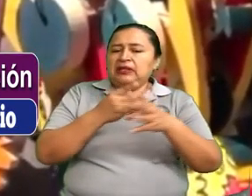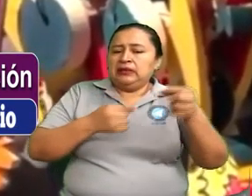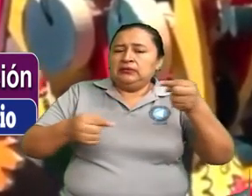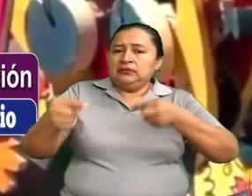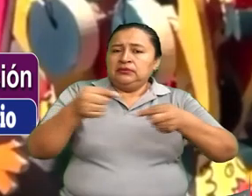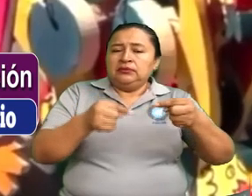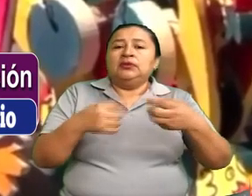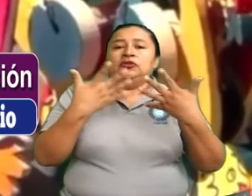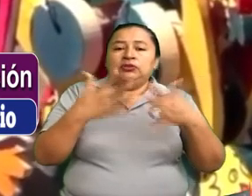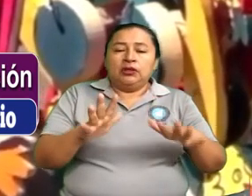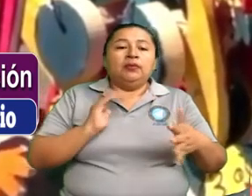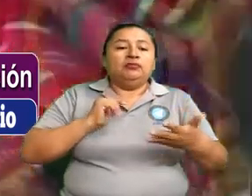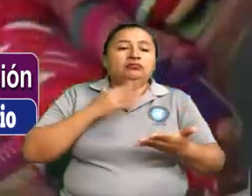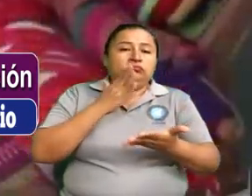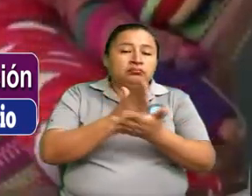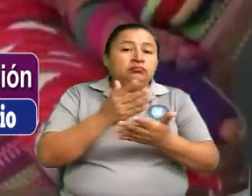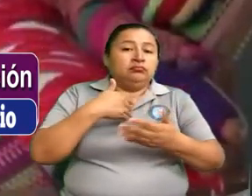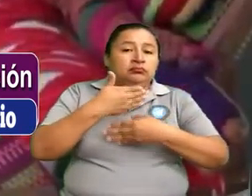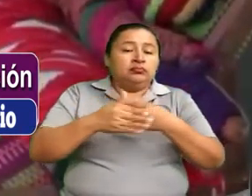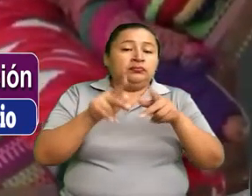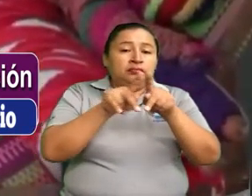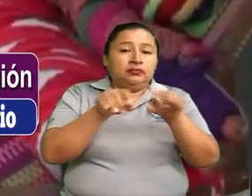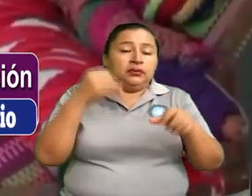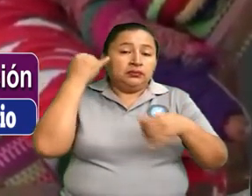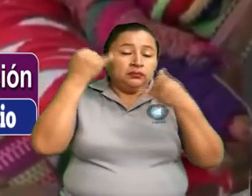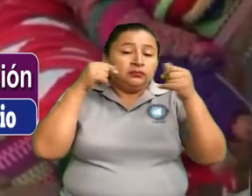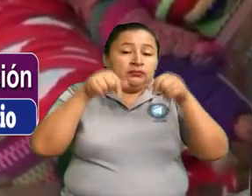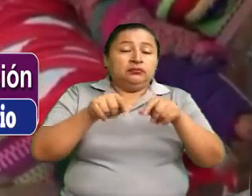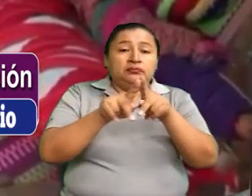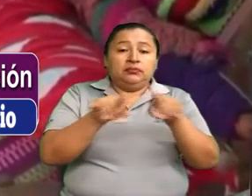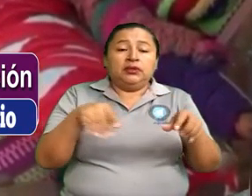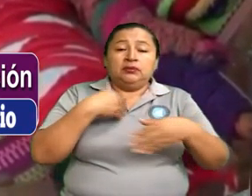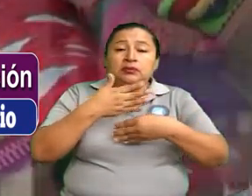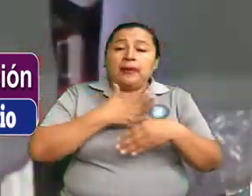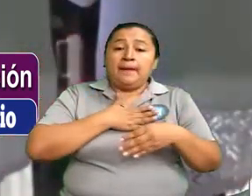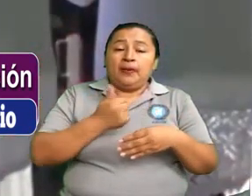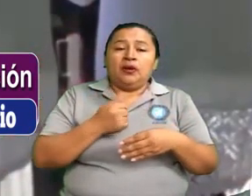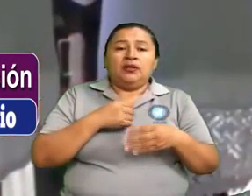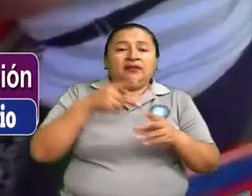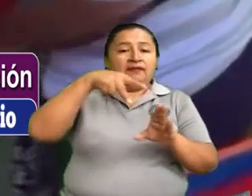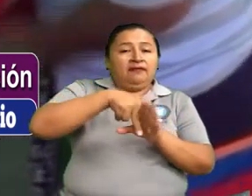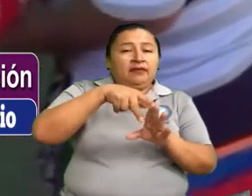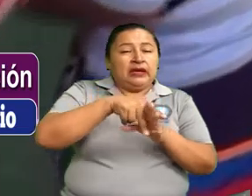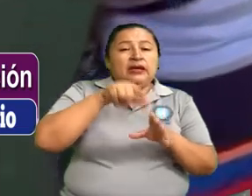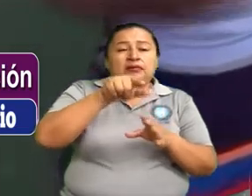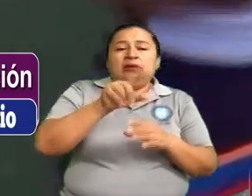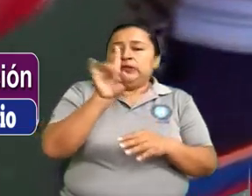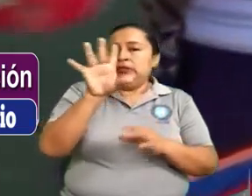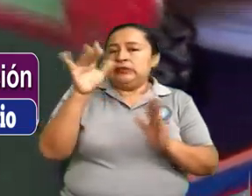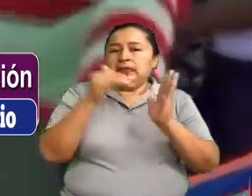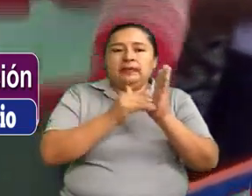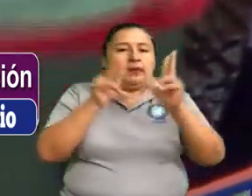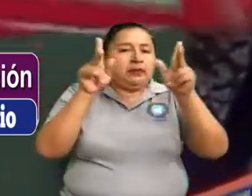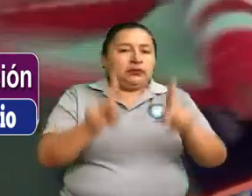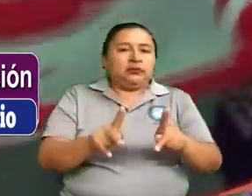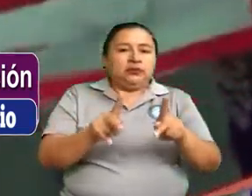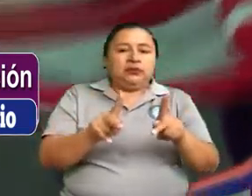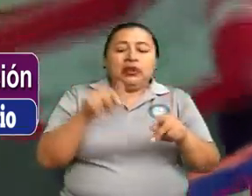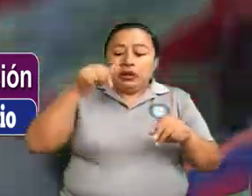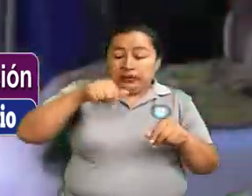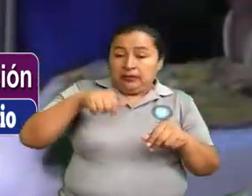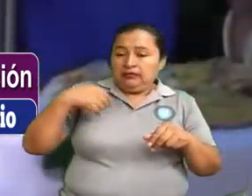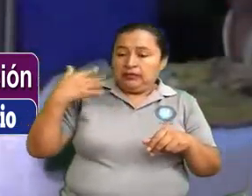hemos capitalizado directamente con planes de inversión y planes de mejoramiento de finca más de 15.000 protagonistas, en lo que va